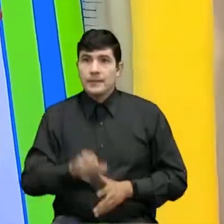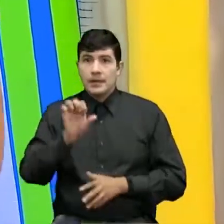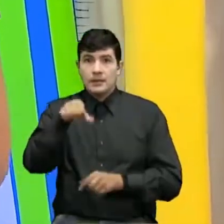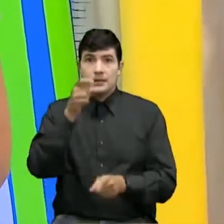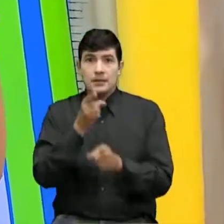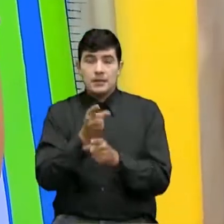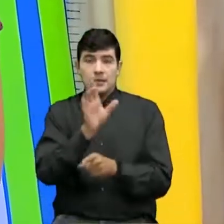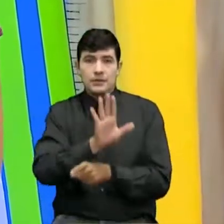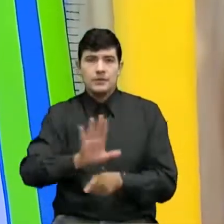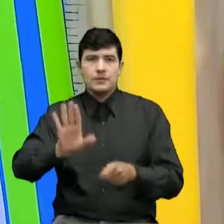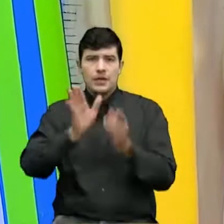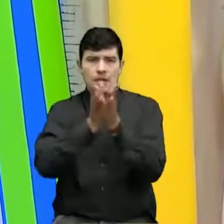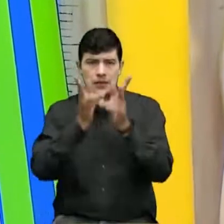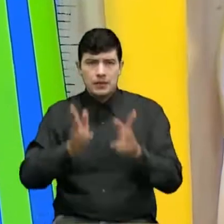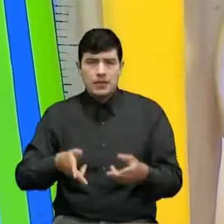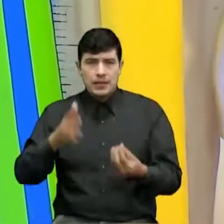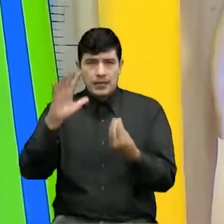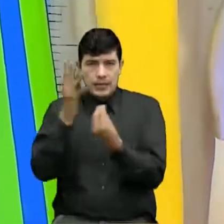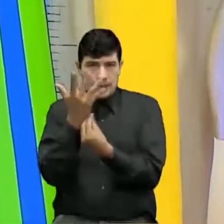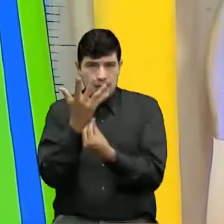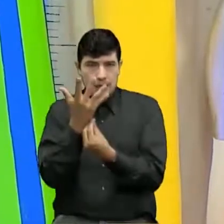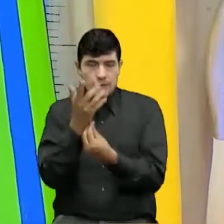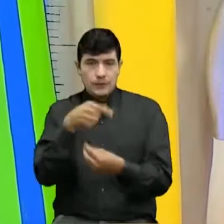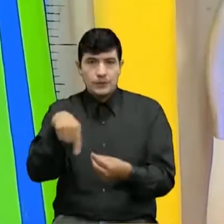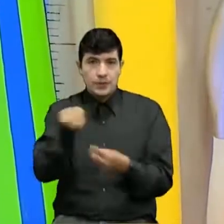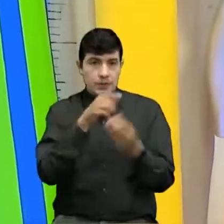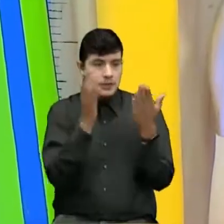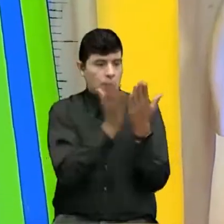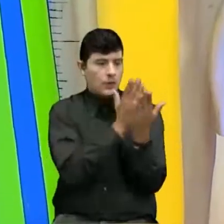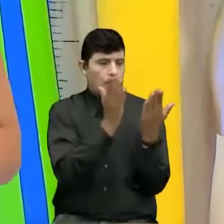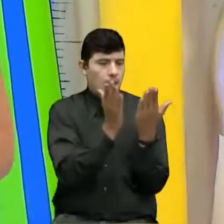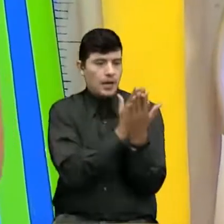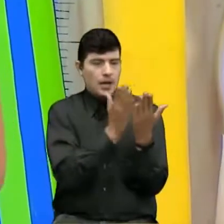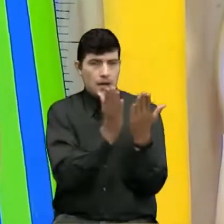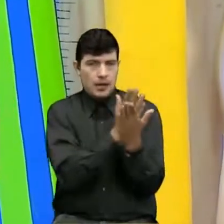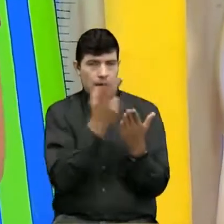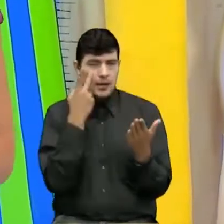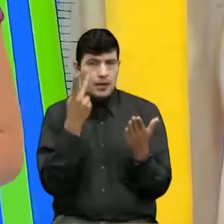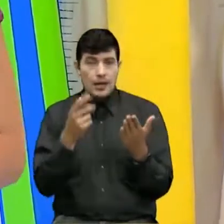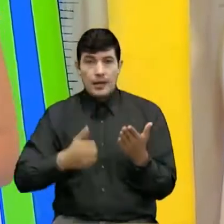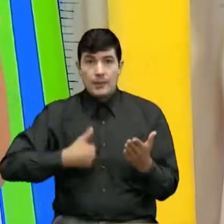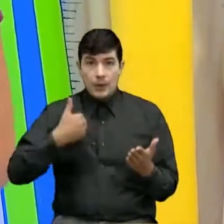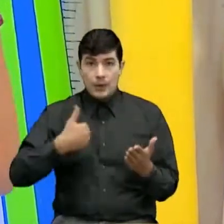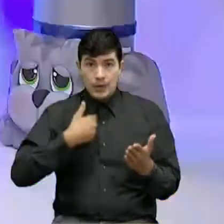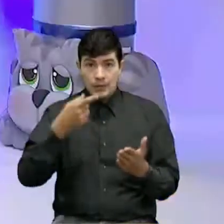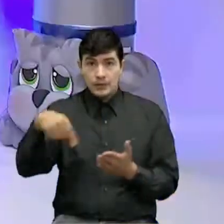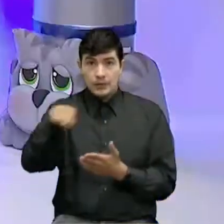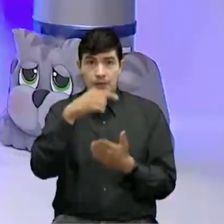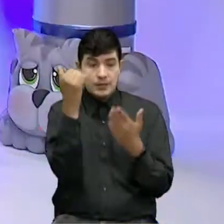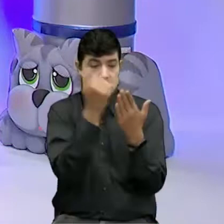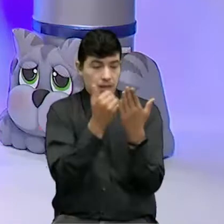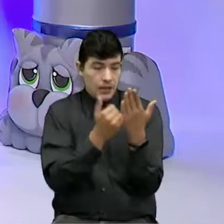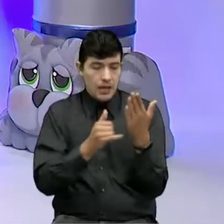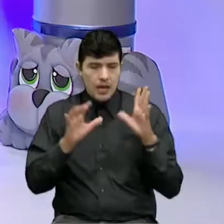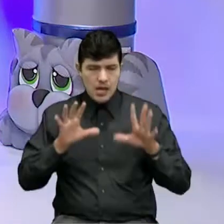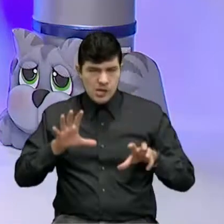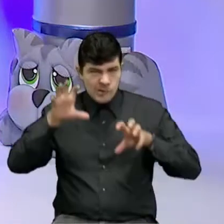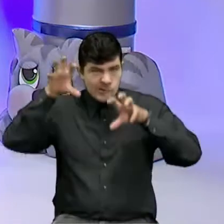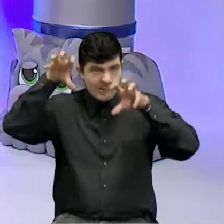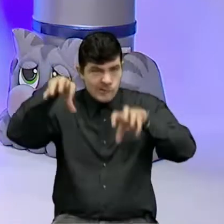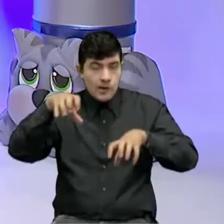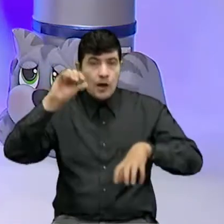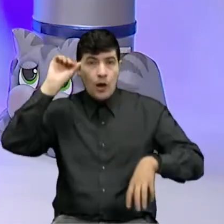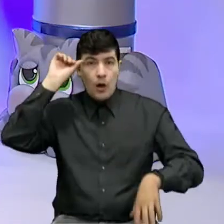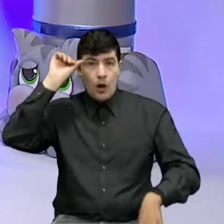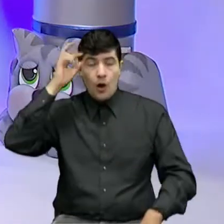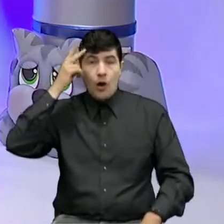van a escribir en su cuaderno exclusión y discriminación. Miren, aprovechen y dibujen allí monstruos porque obviamente esto